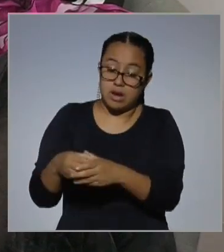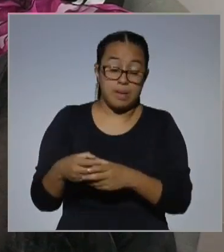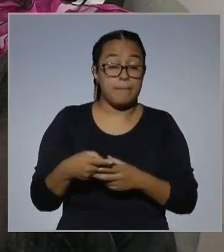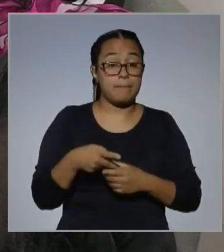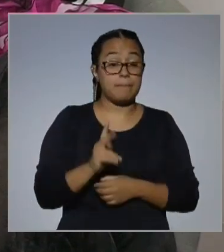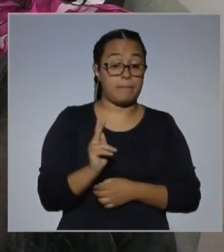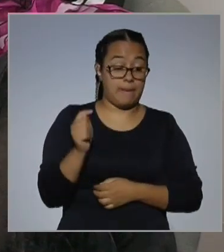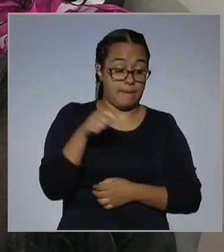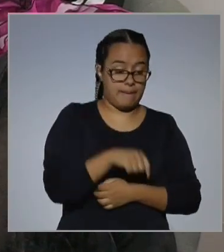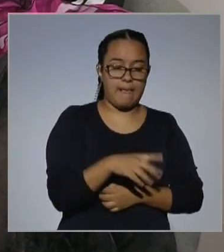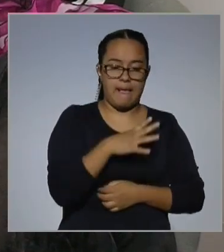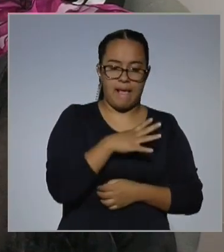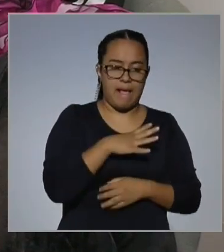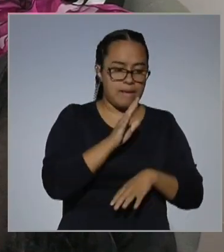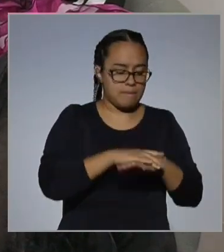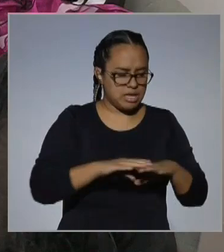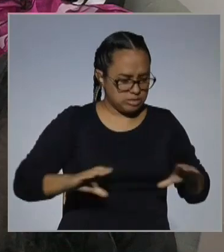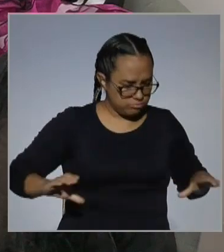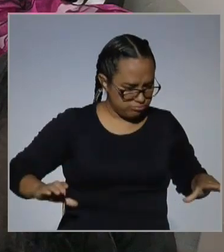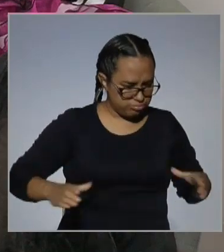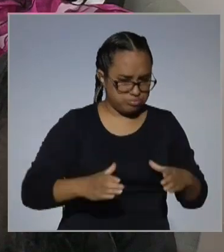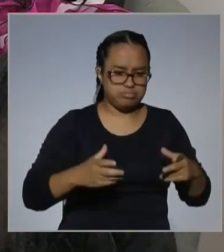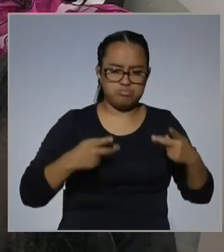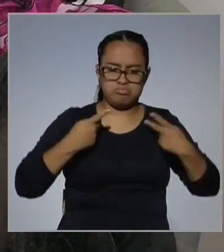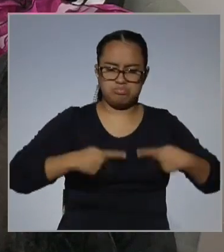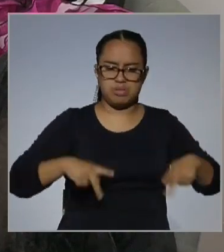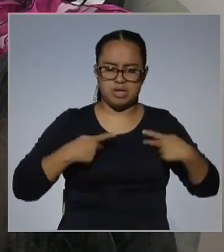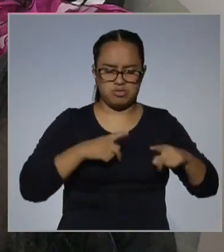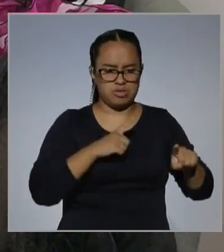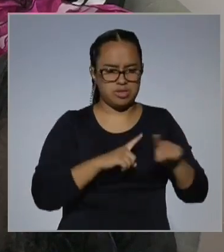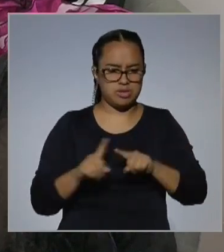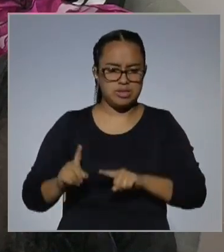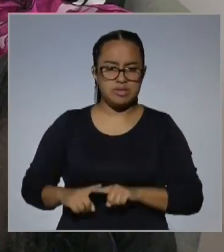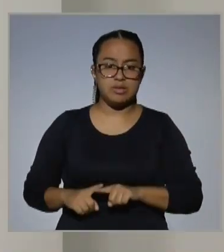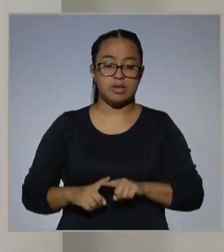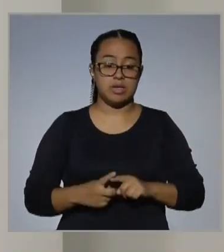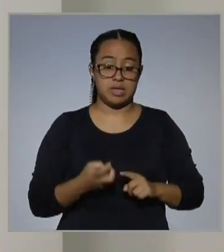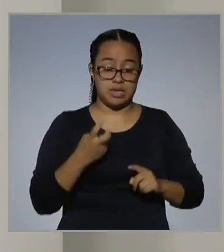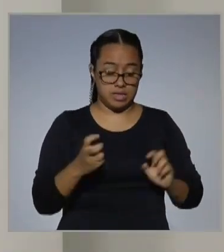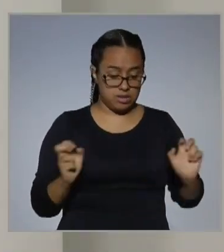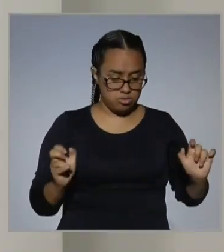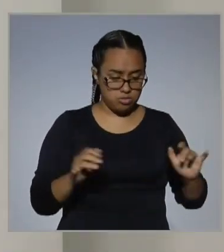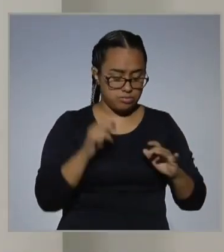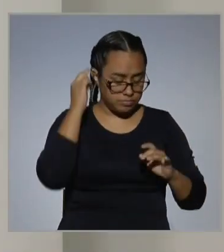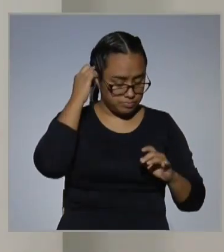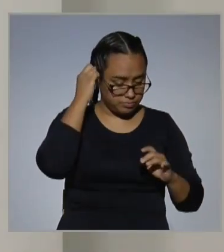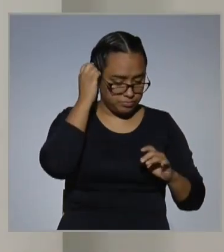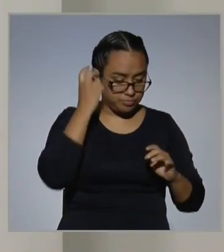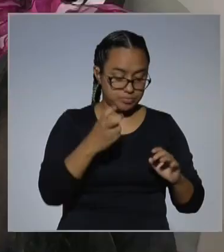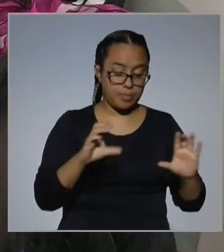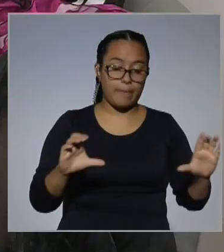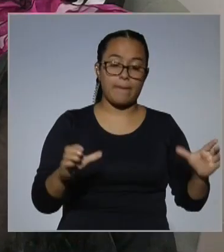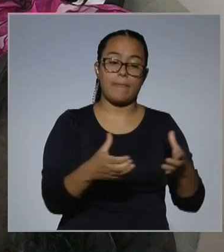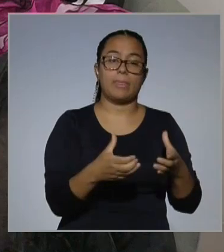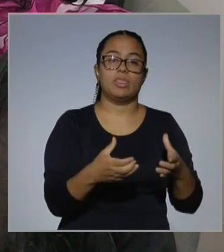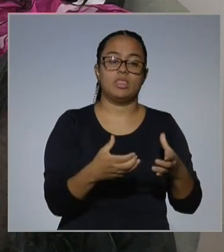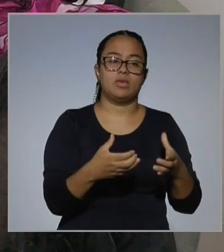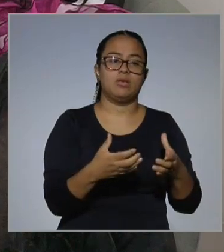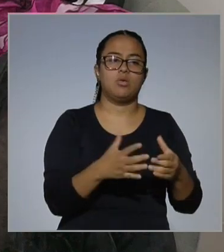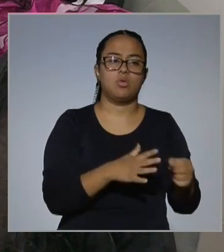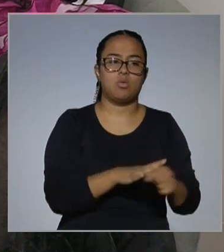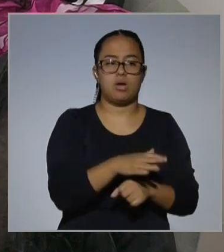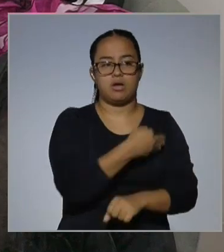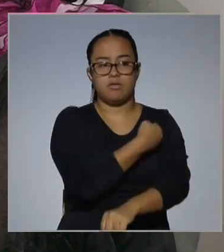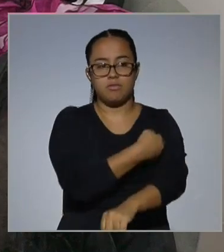hay una colectivización de todos estos eventos y el colectivo es quien hace parte, ya sea